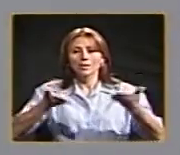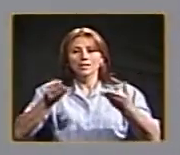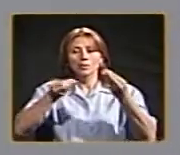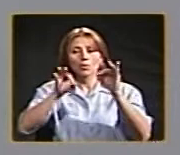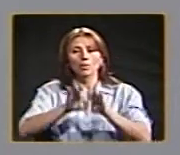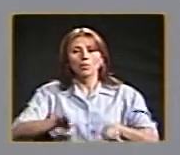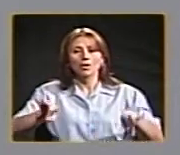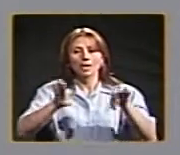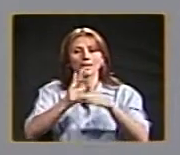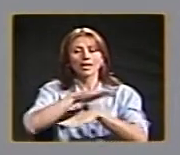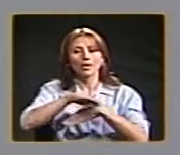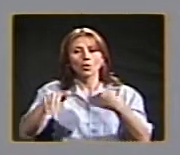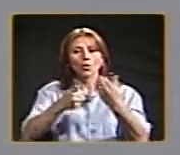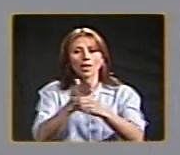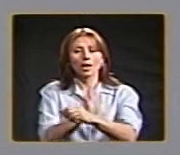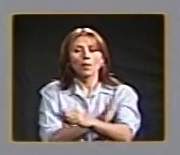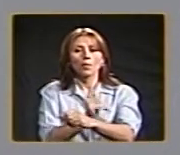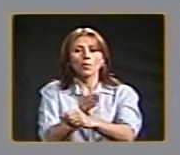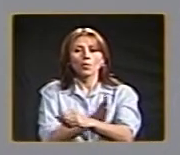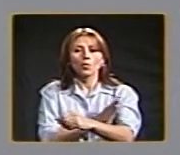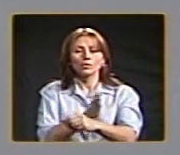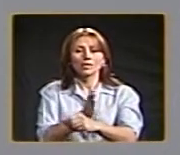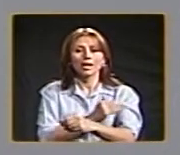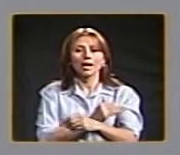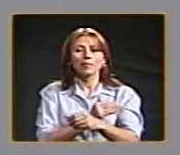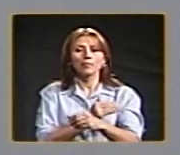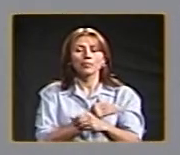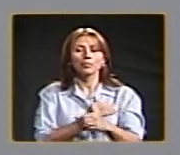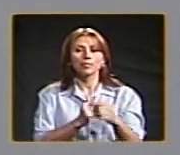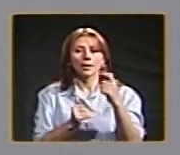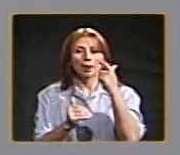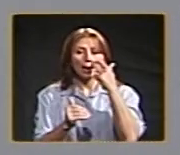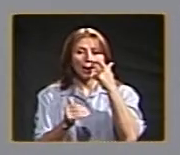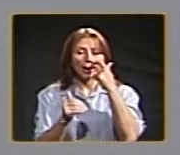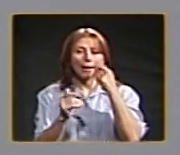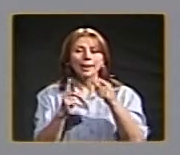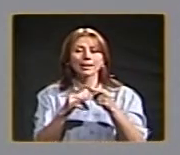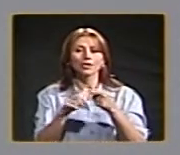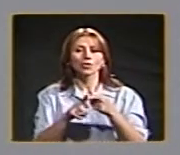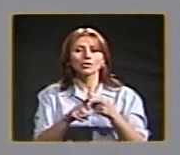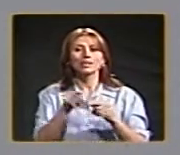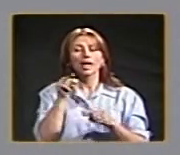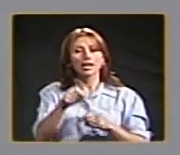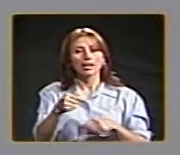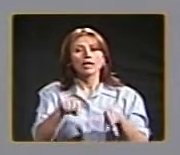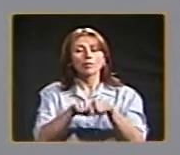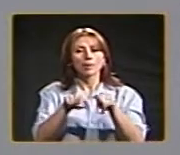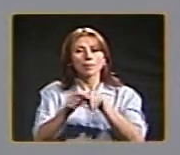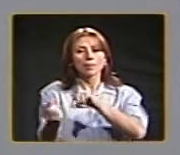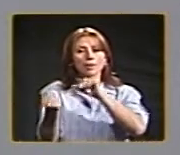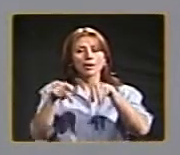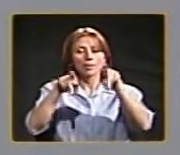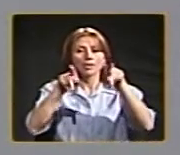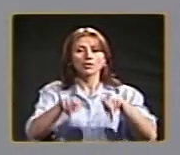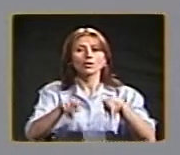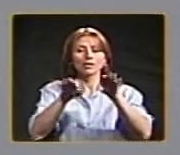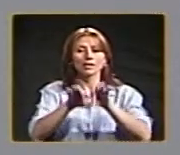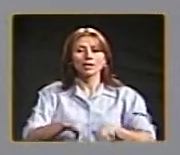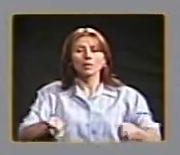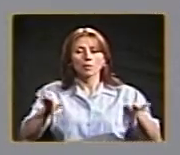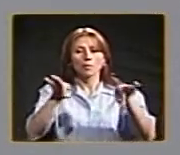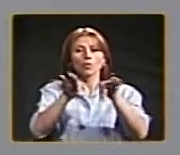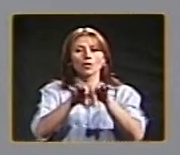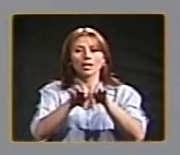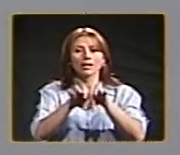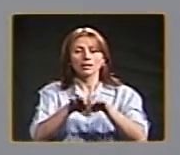casi que se hace, música de corte popular sobre todo. Y entonces en ese concierto tenemos figuras también importantes como Jorge Chicoy en